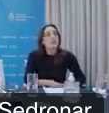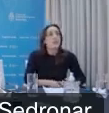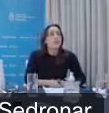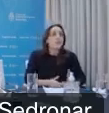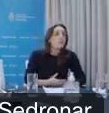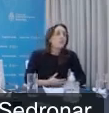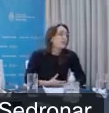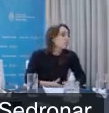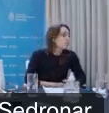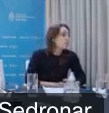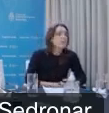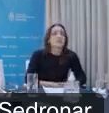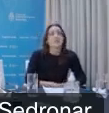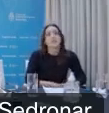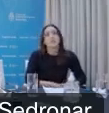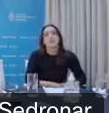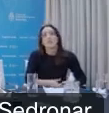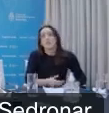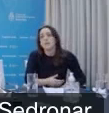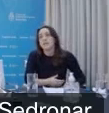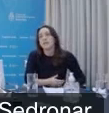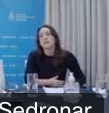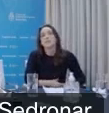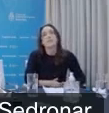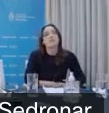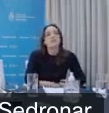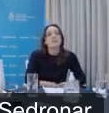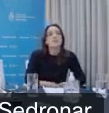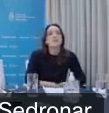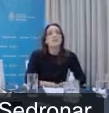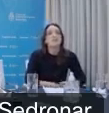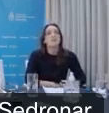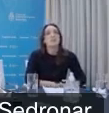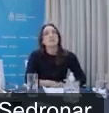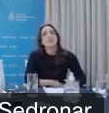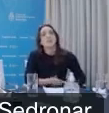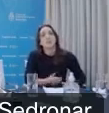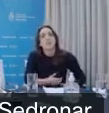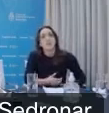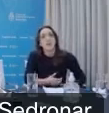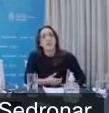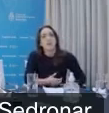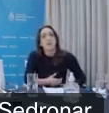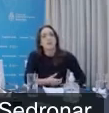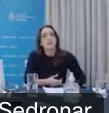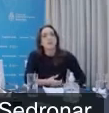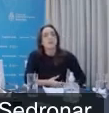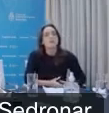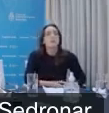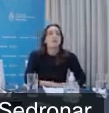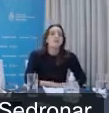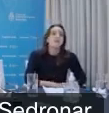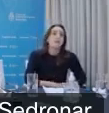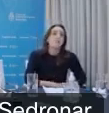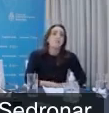que tiene la misma edad, pero vive en una ciudad, ¿no?, es de clase media, puede acceder a la